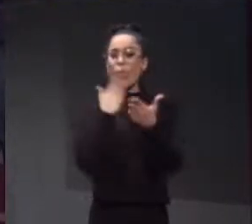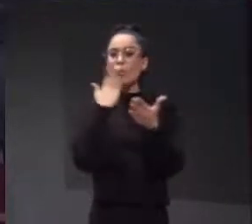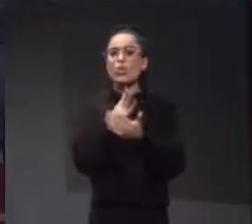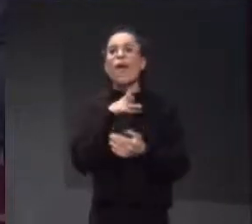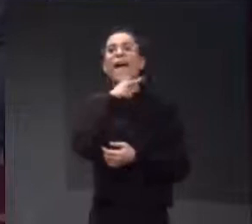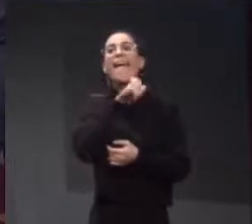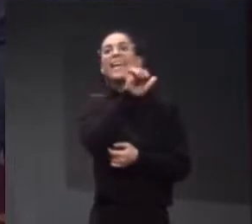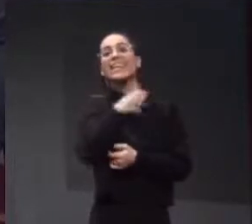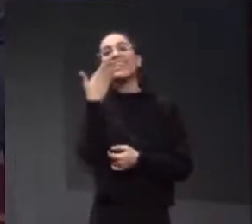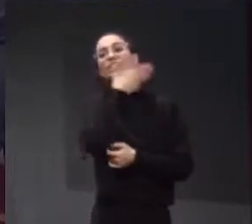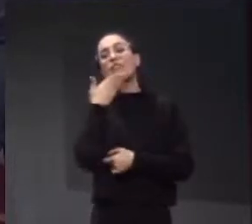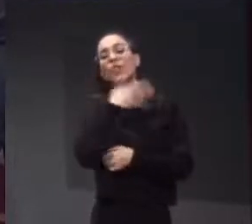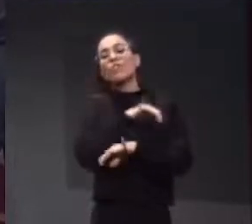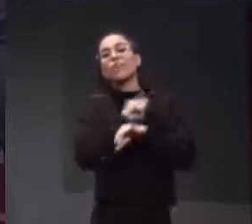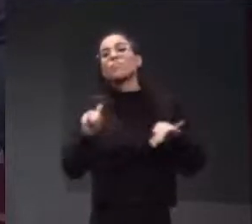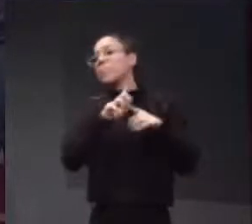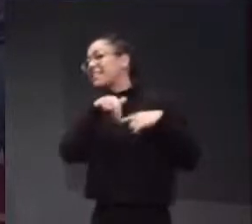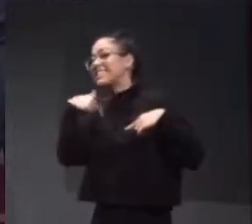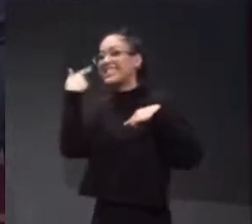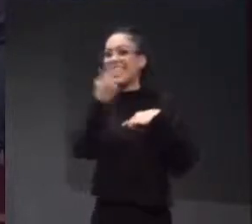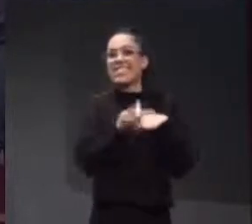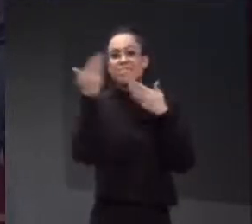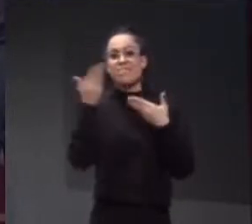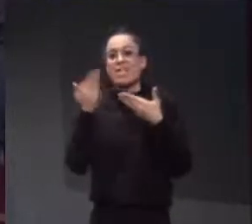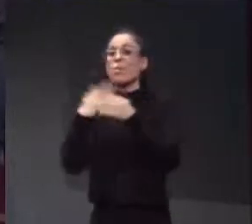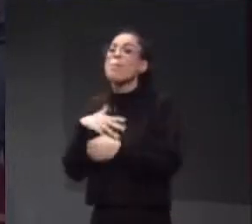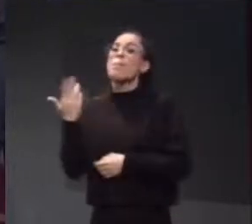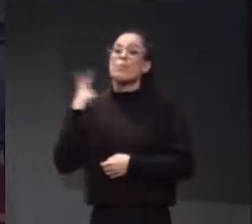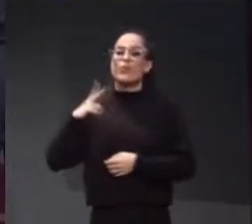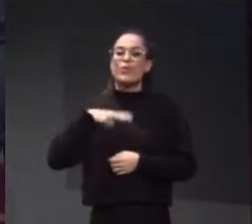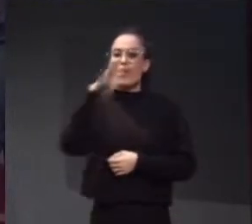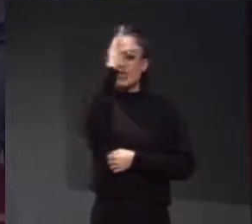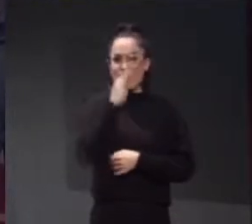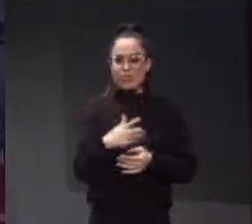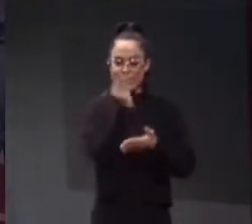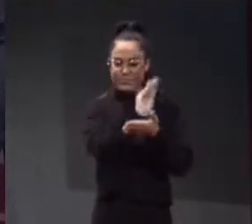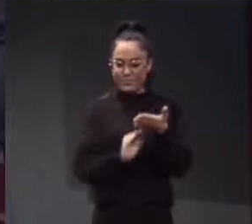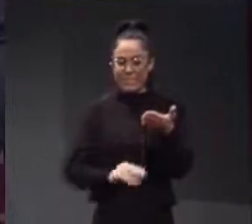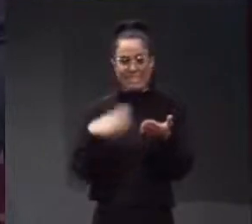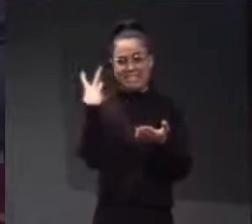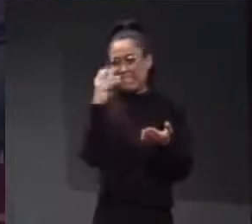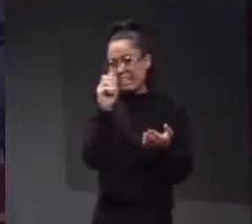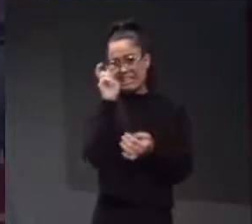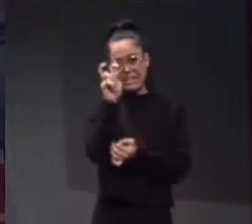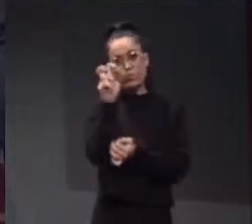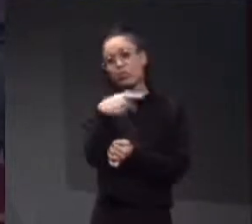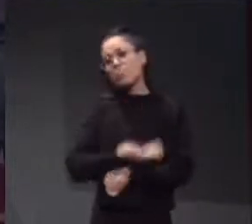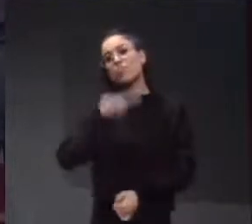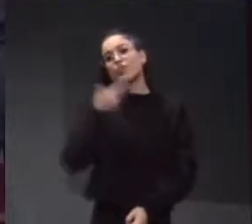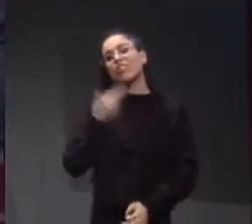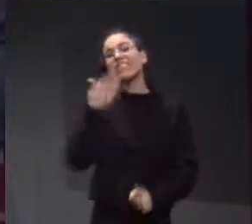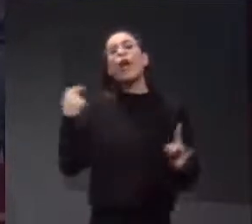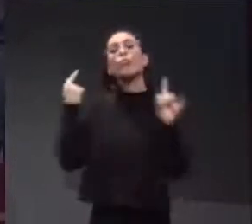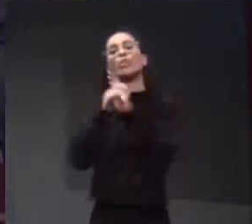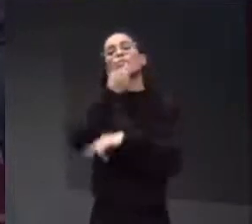scola les emplazamos para el siguiente por favor rellene en esta encuesta les lleva 30 segundos y es fundamental para saber por